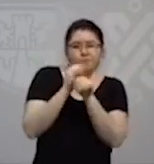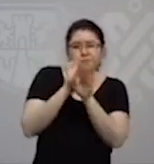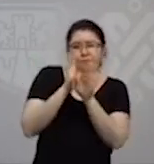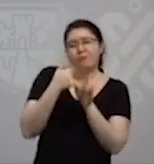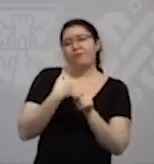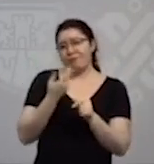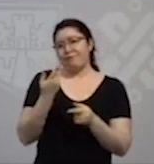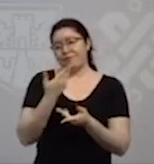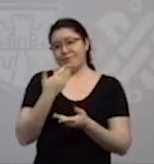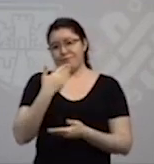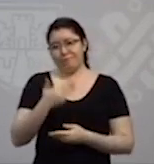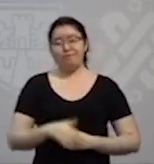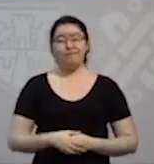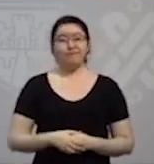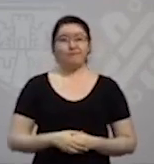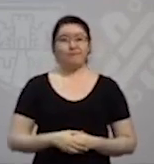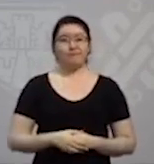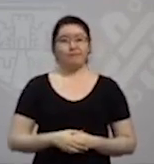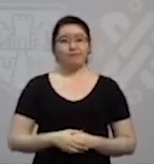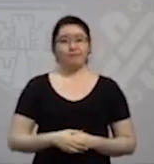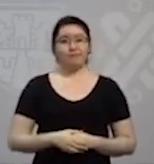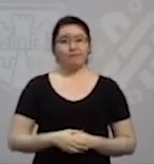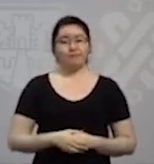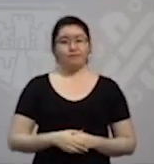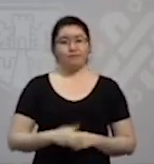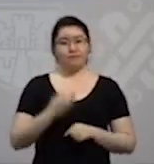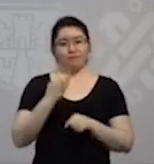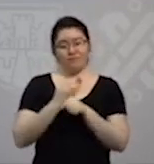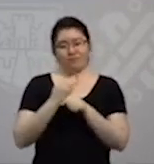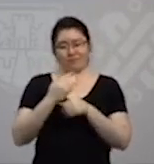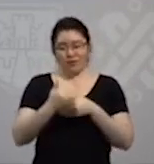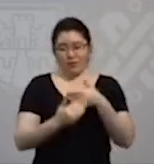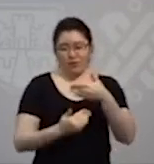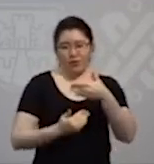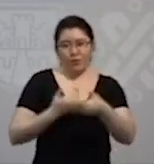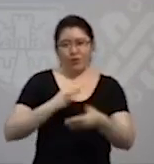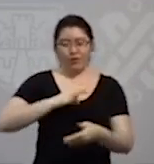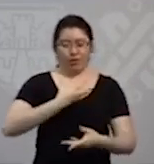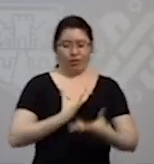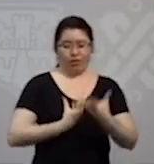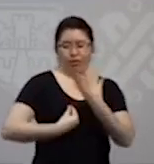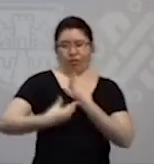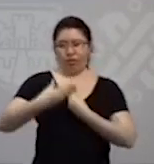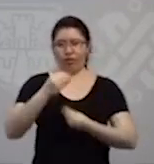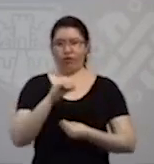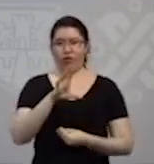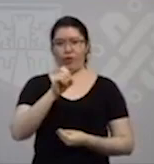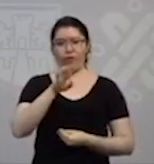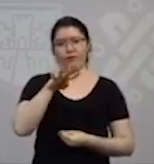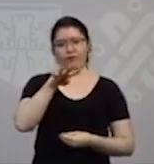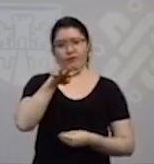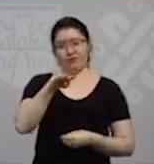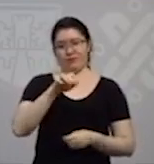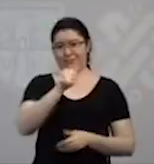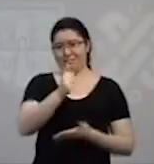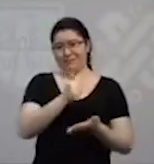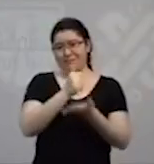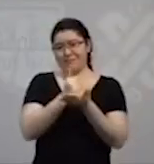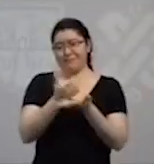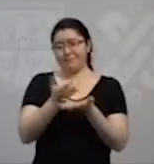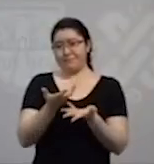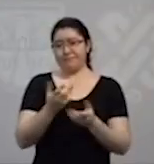hacerlo. Bueno, los indicadores sobre la evolución de la pandemia de COVID-19 en la ciudad.